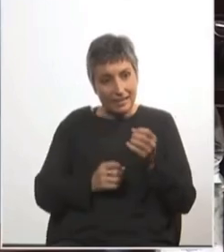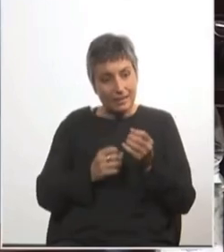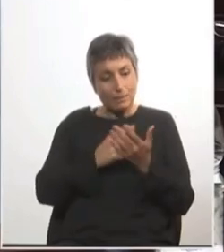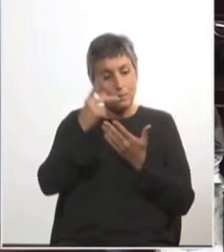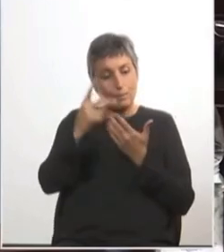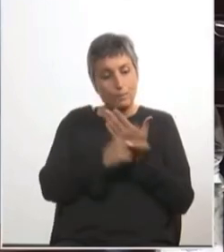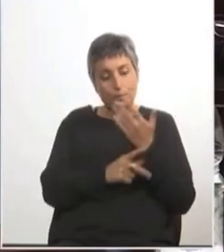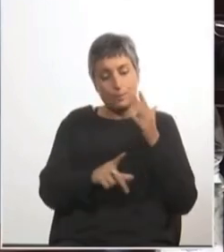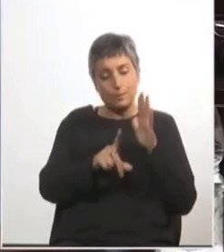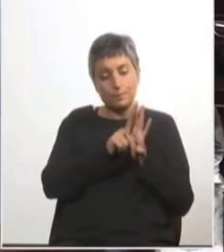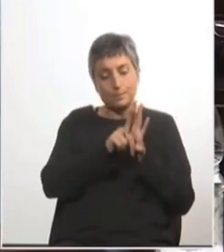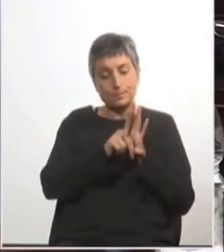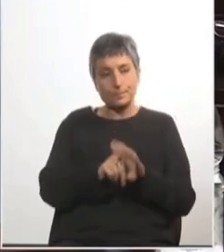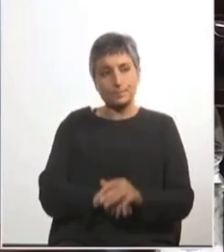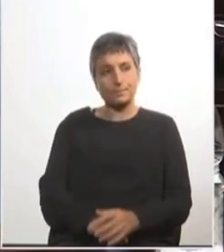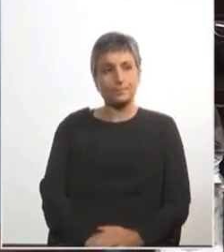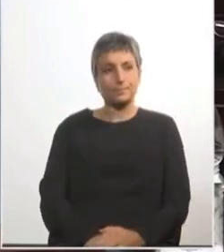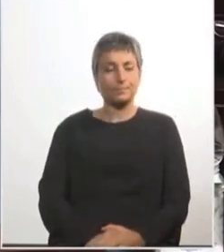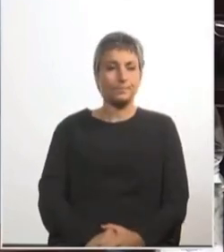ley.